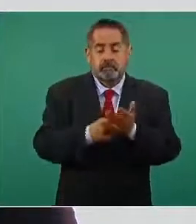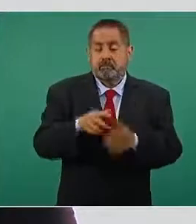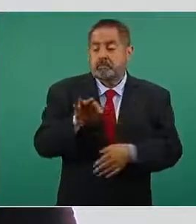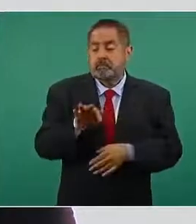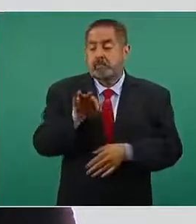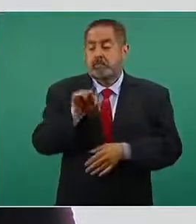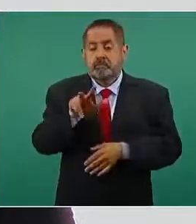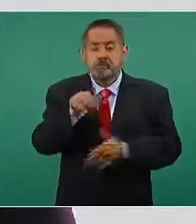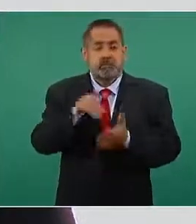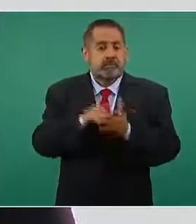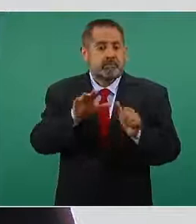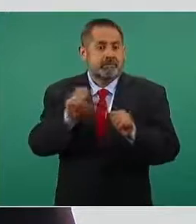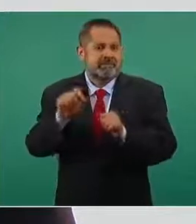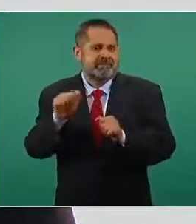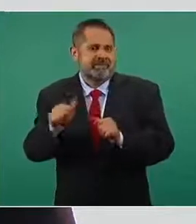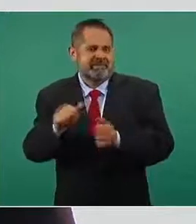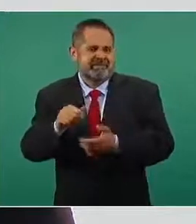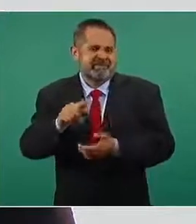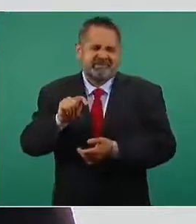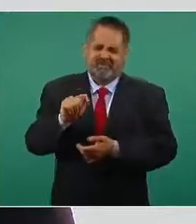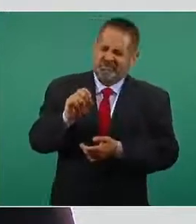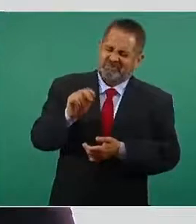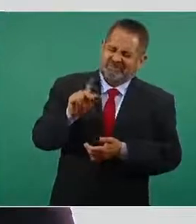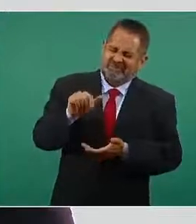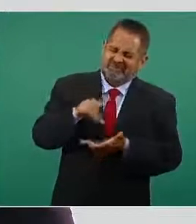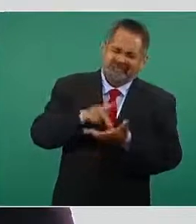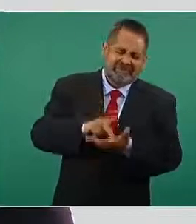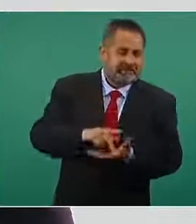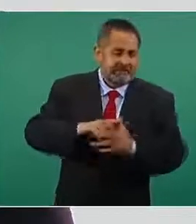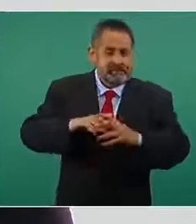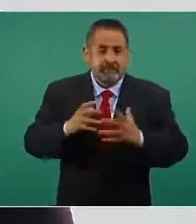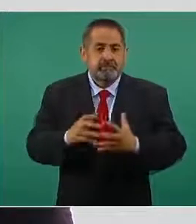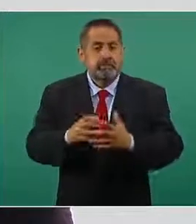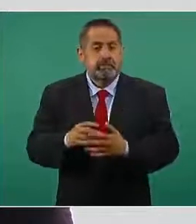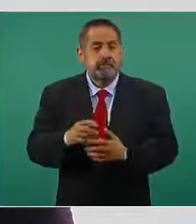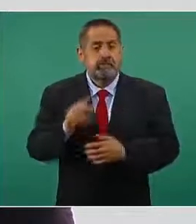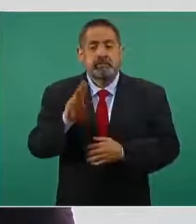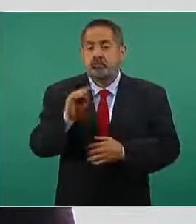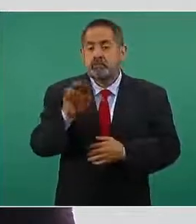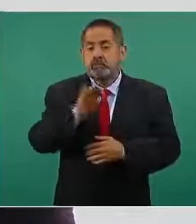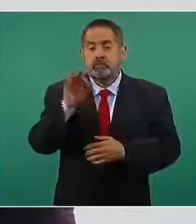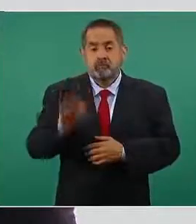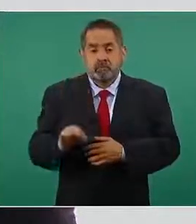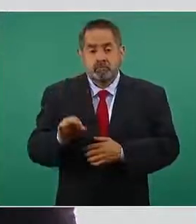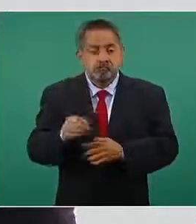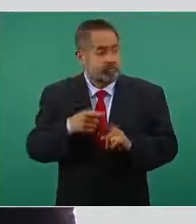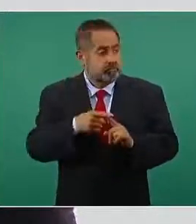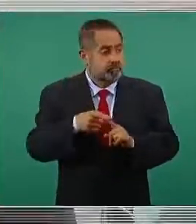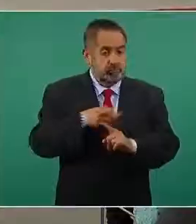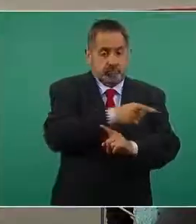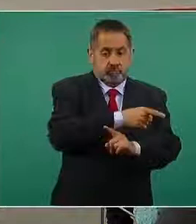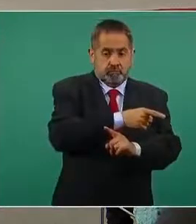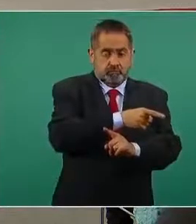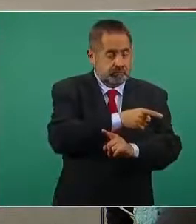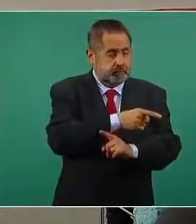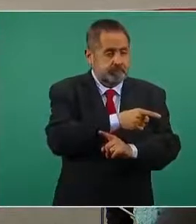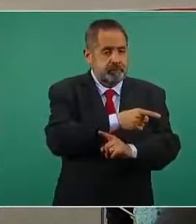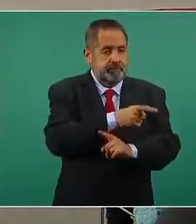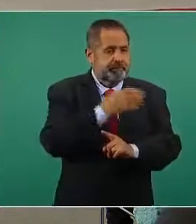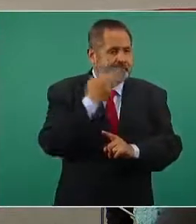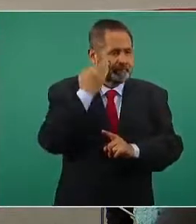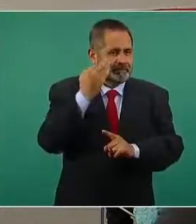48,626 toneladas de plata, que es más del 90% de lo que se extrajo en esos 300 años en la